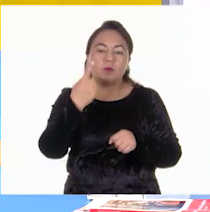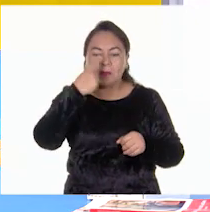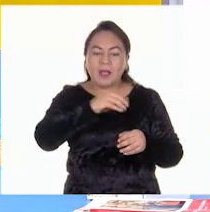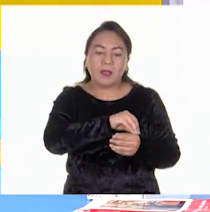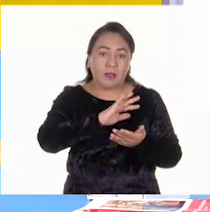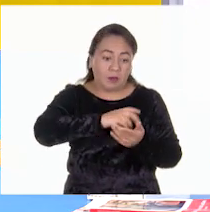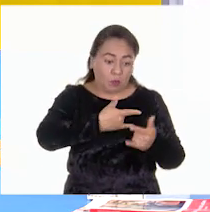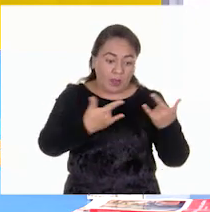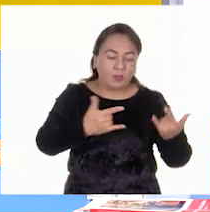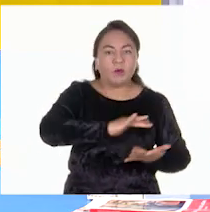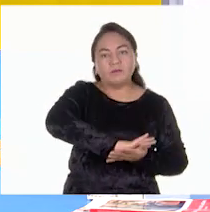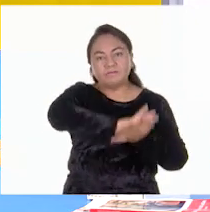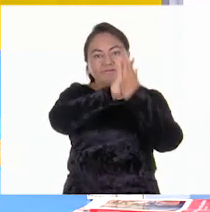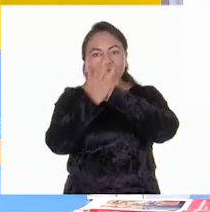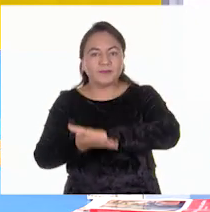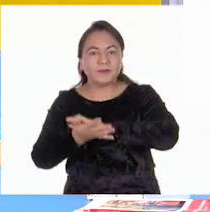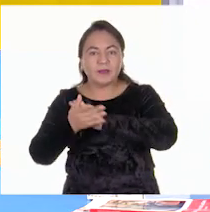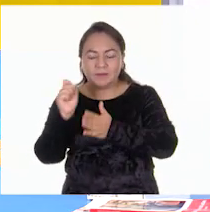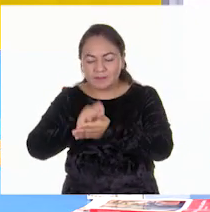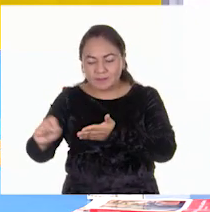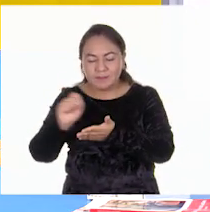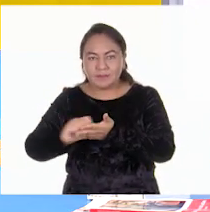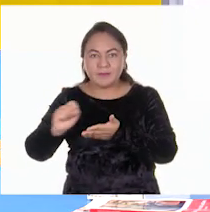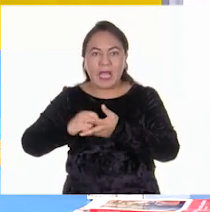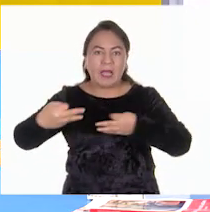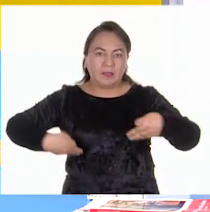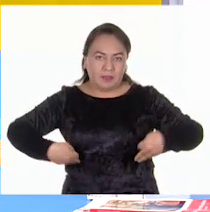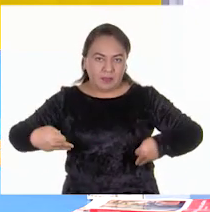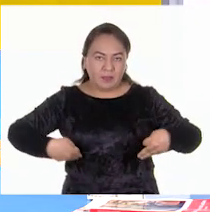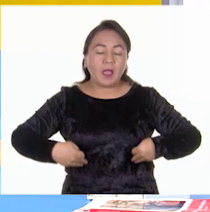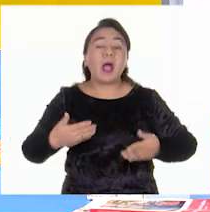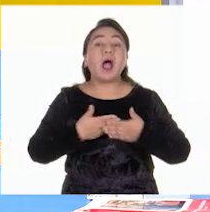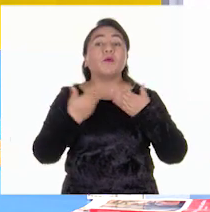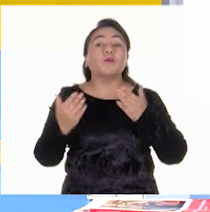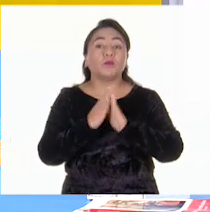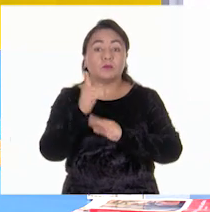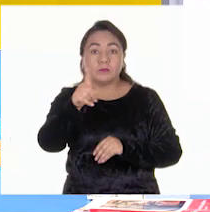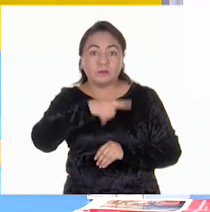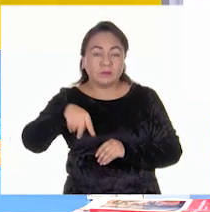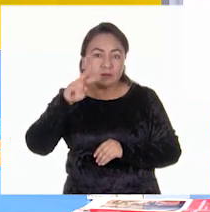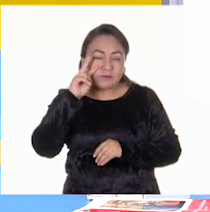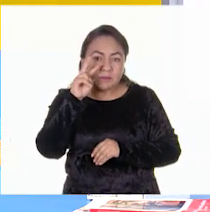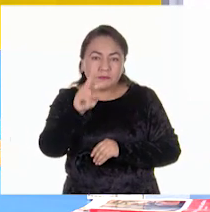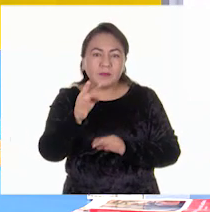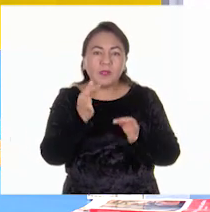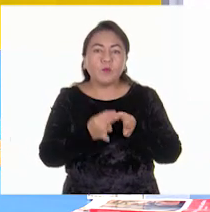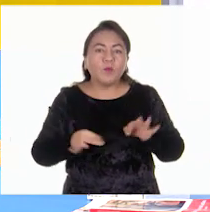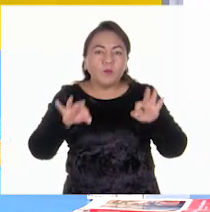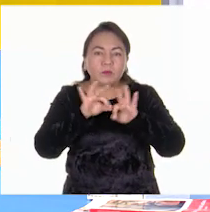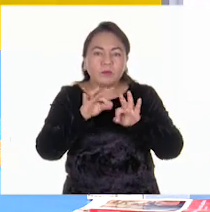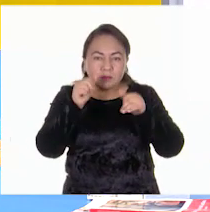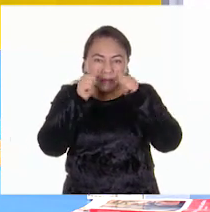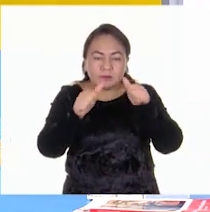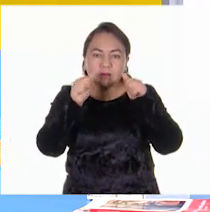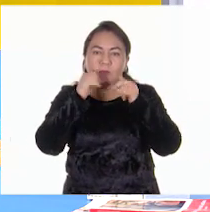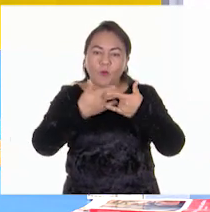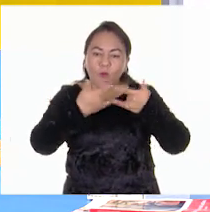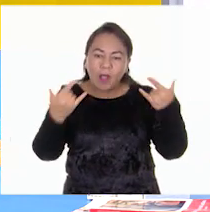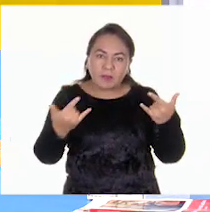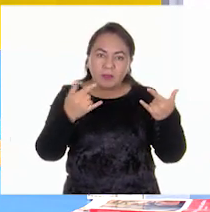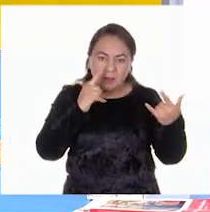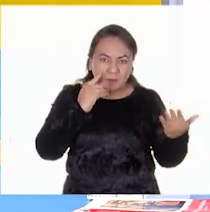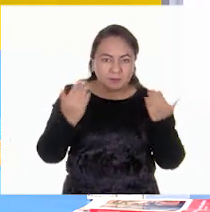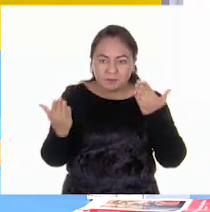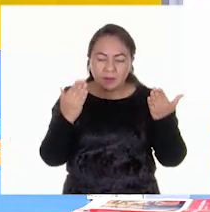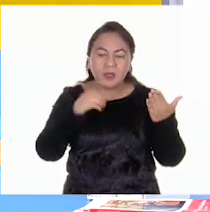teatro. Además, necesito pedirles que mientras leemos pongan especial atención en las particularidades del cuento y de